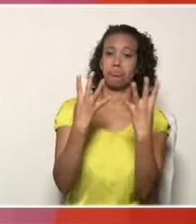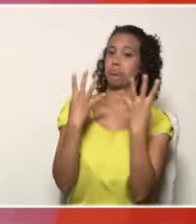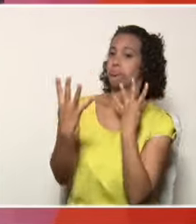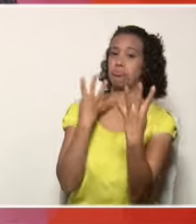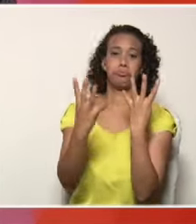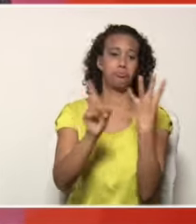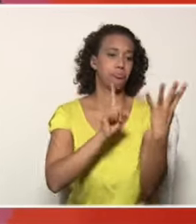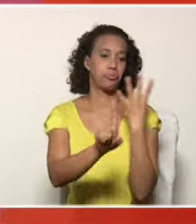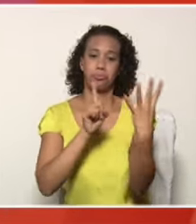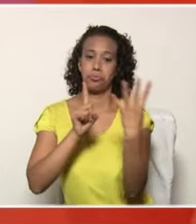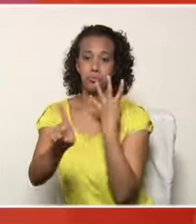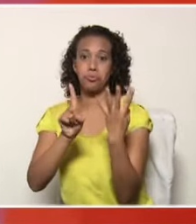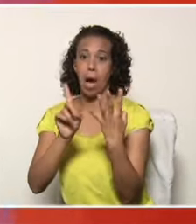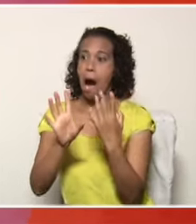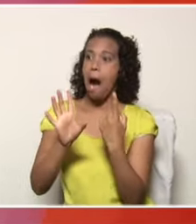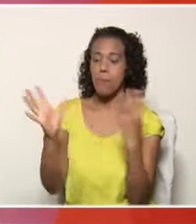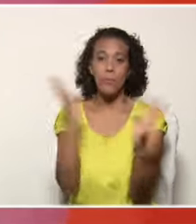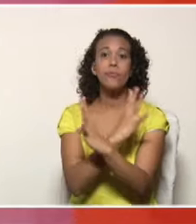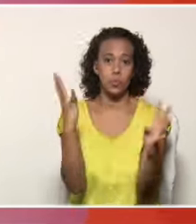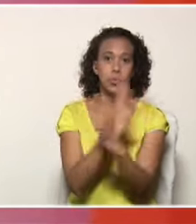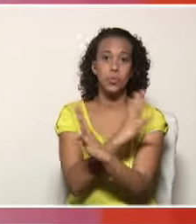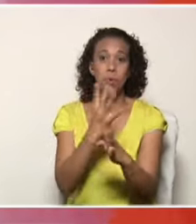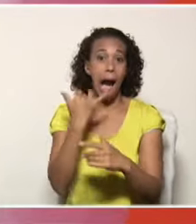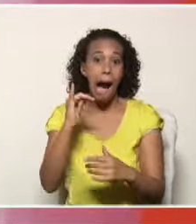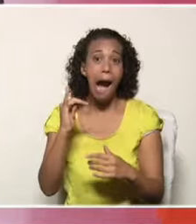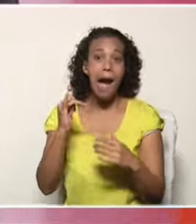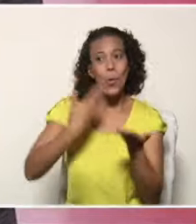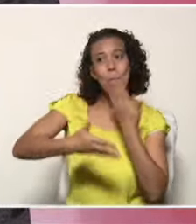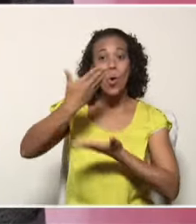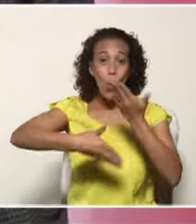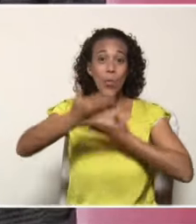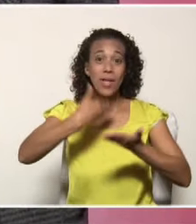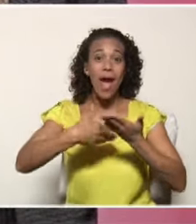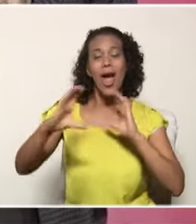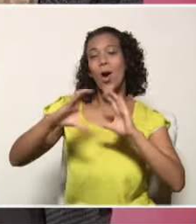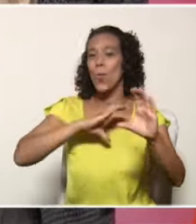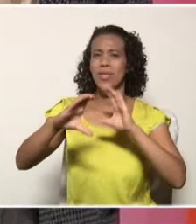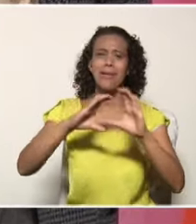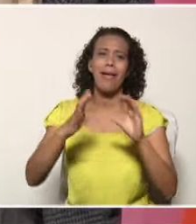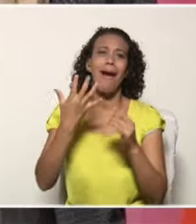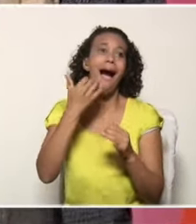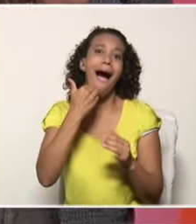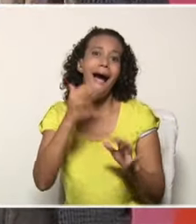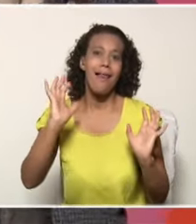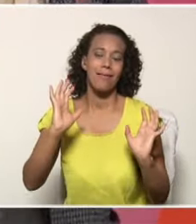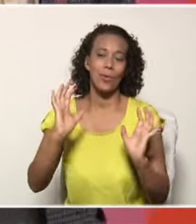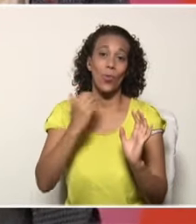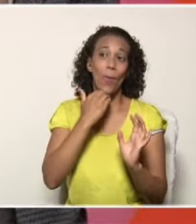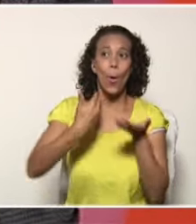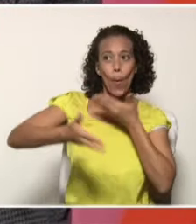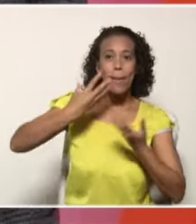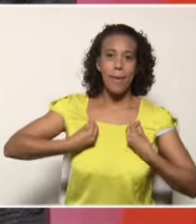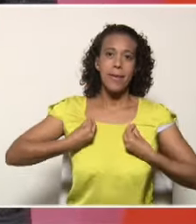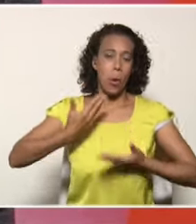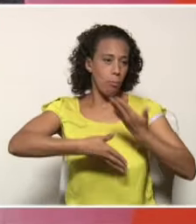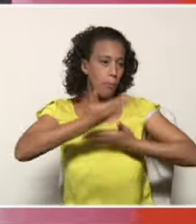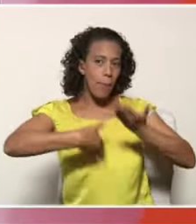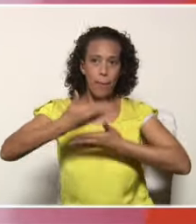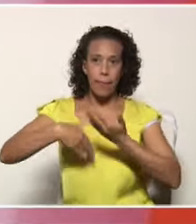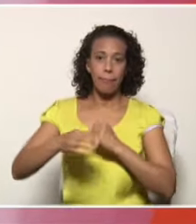alrededor. Entonces siempre estamos utilizando la comunicación para la convivencia, estamos conviviendo con las demás